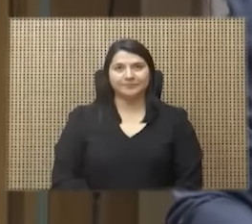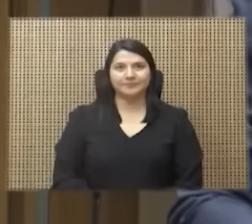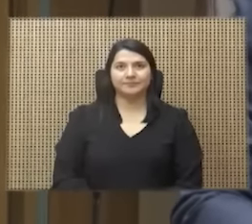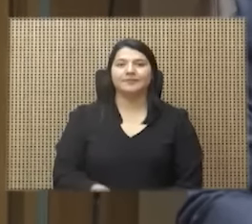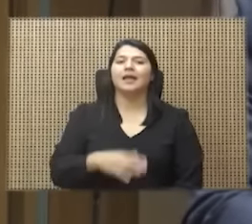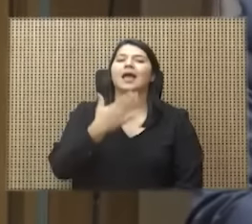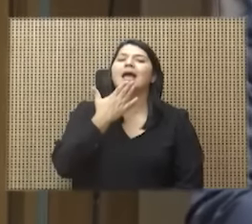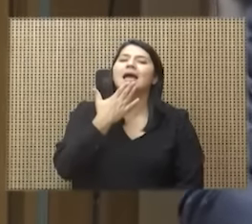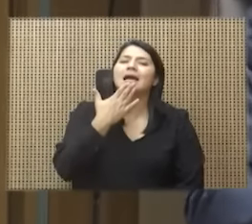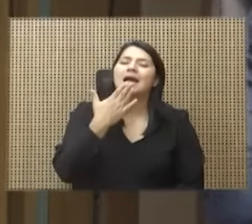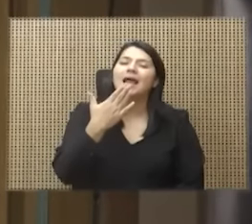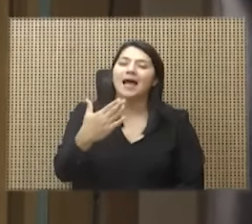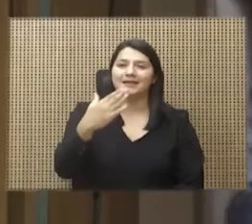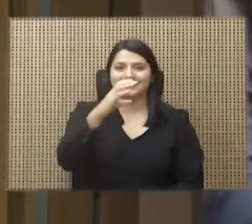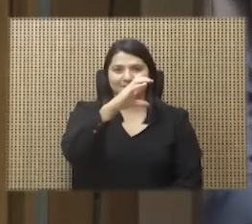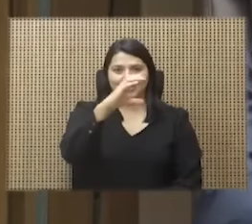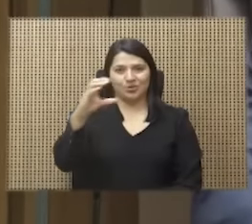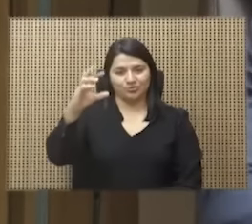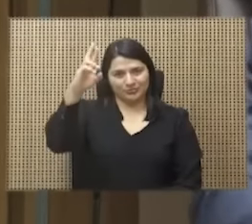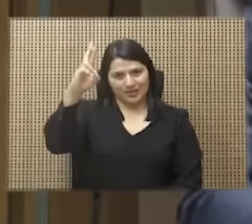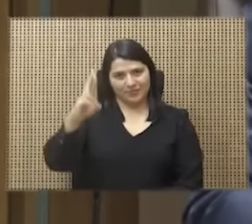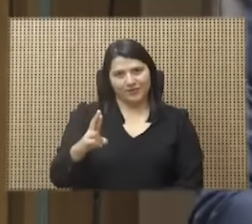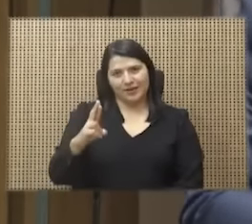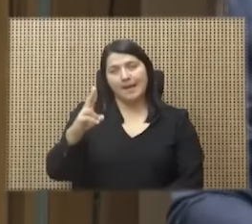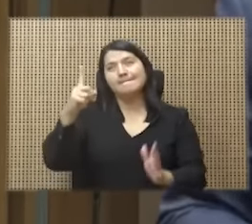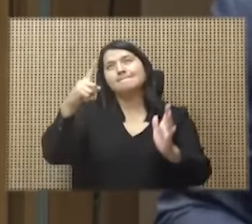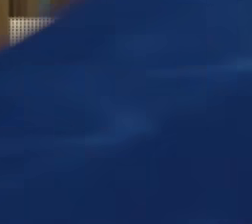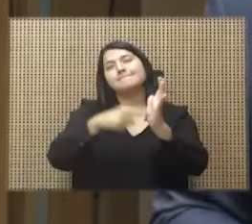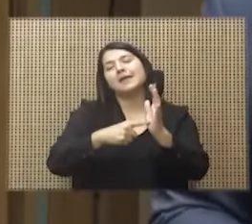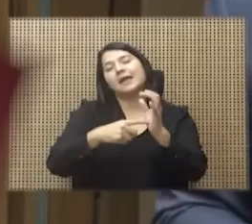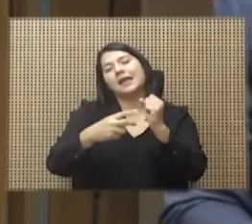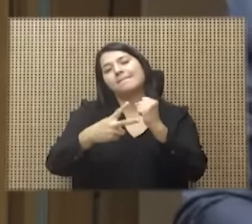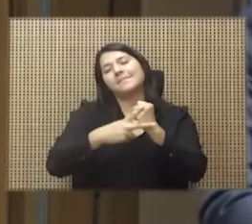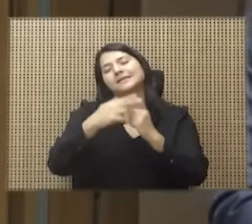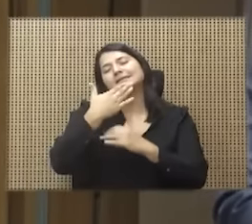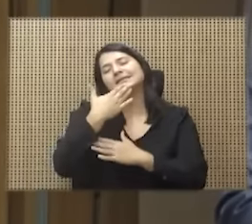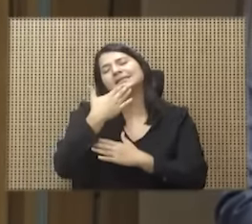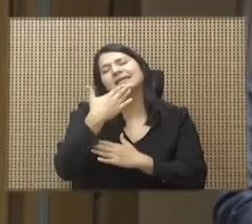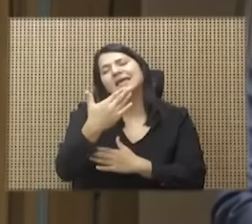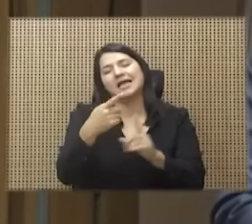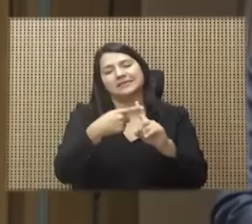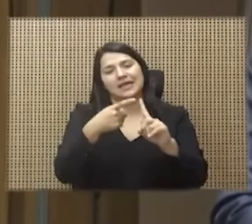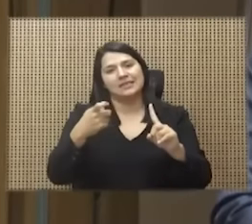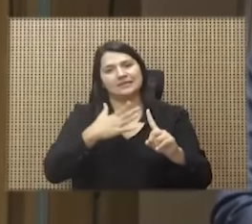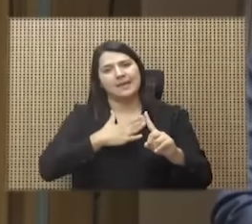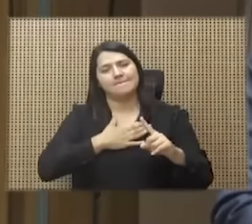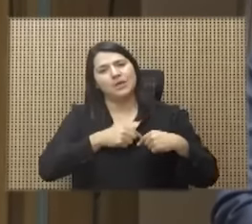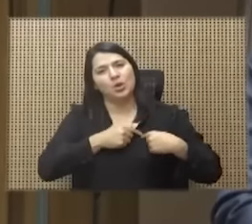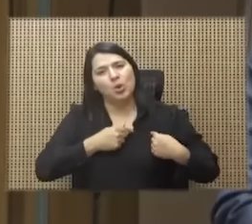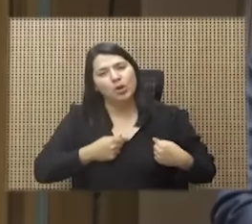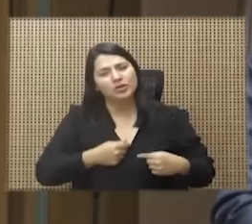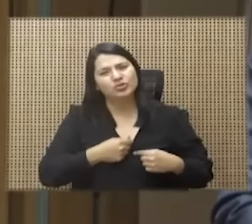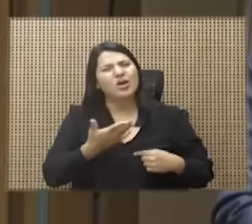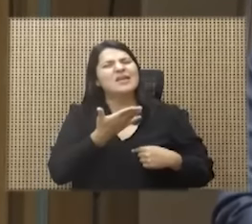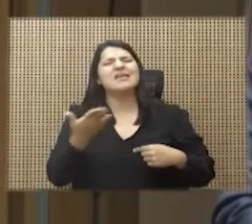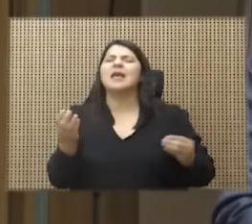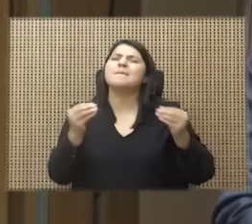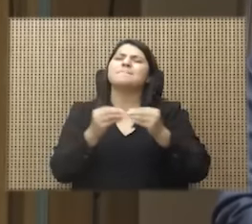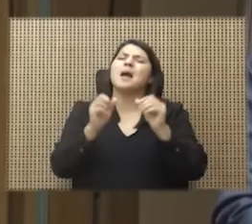Gracias, Costa Rica. Mil veces gracias de corazón. ¿Qué más podemos decir cuando